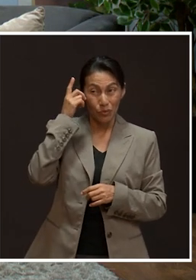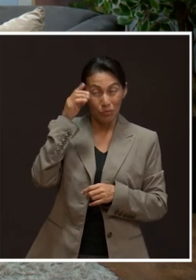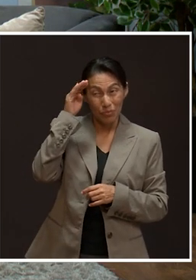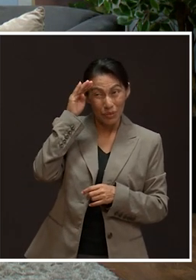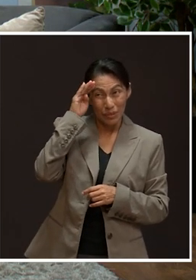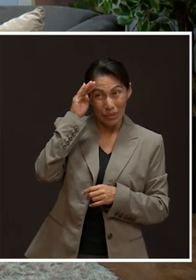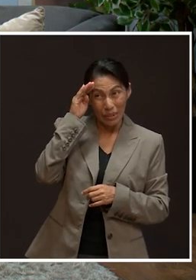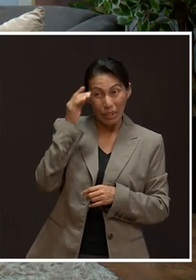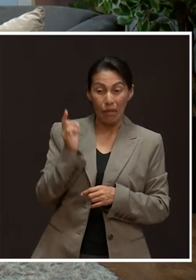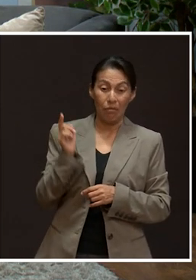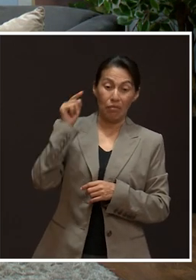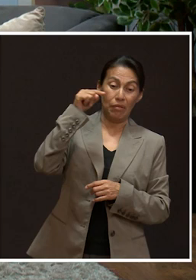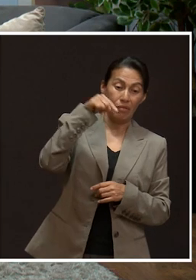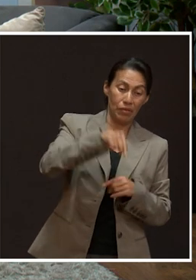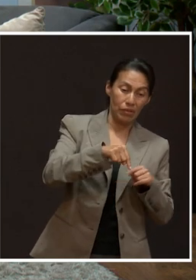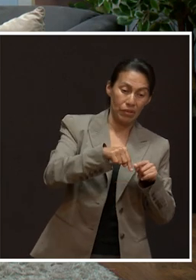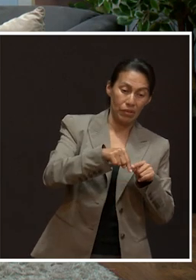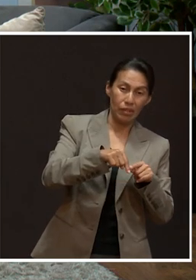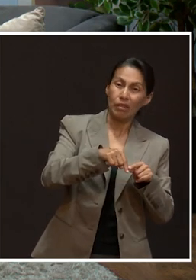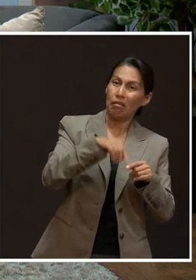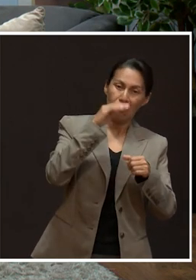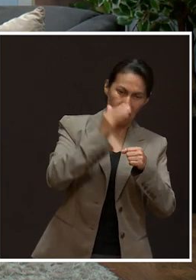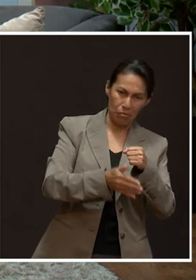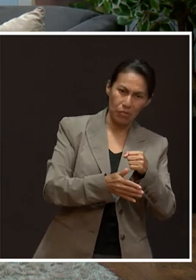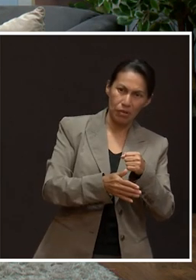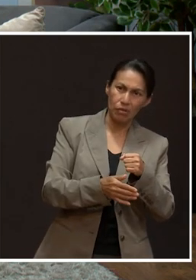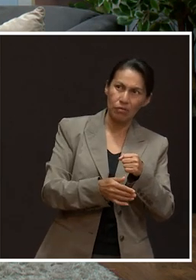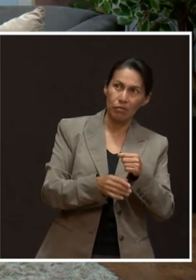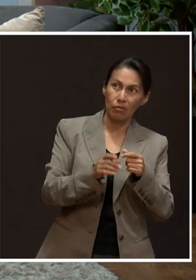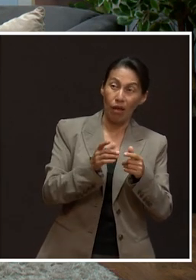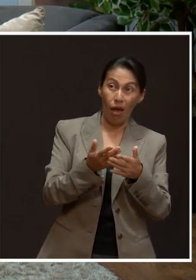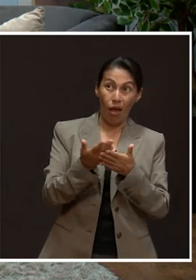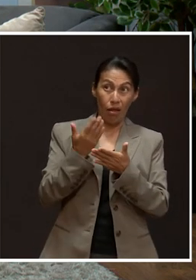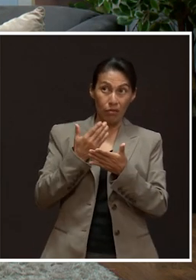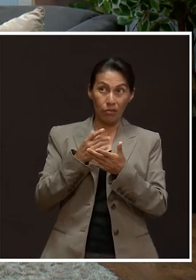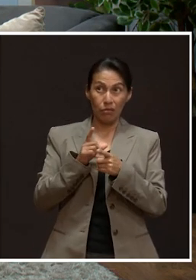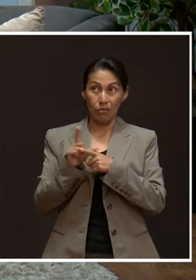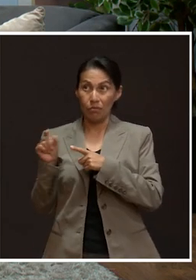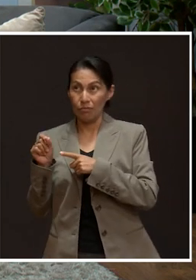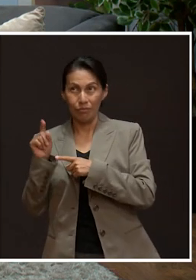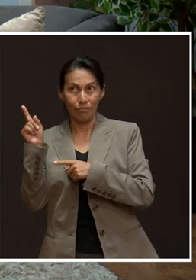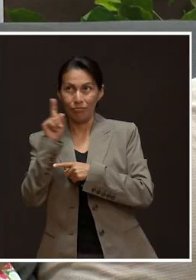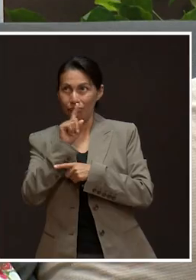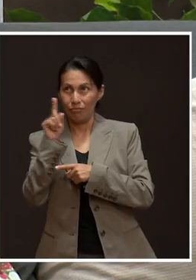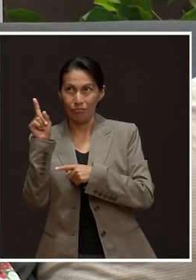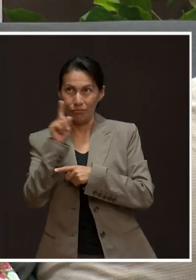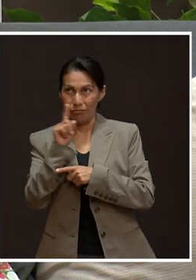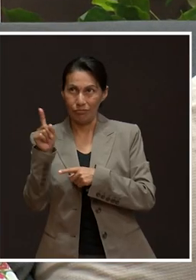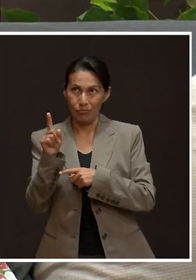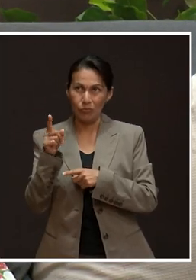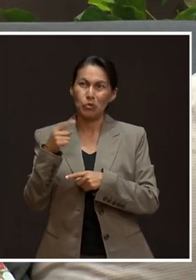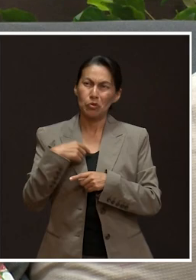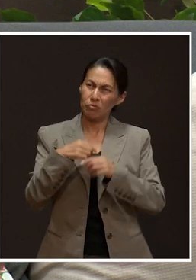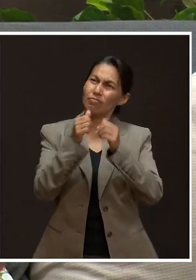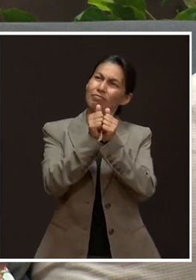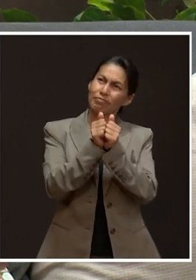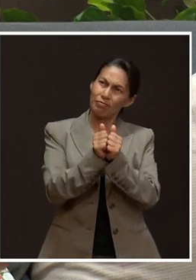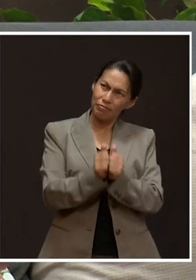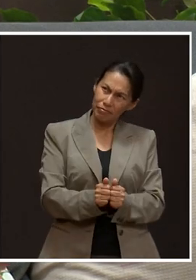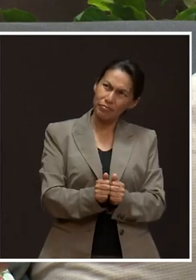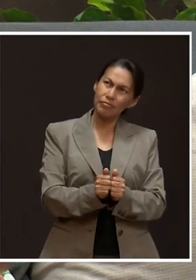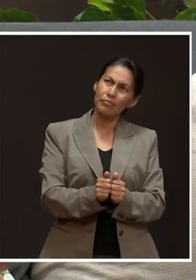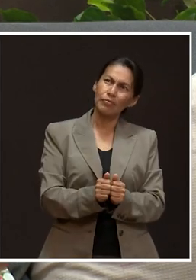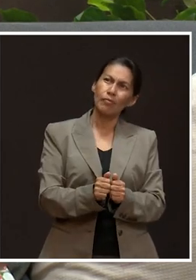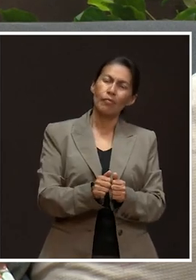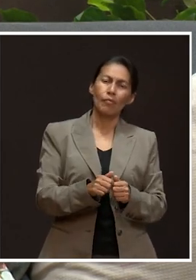venir, iba a terminar, y no me iba a ir sin, no sé, sin haber terminado, y es algo que yo decía, no me voy a